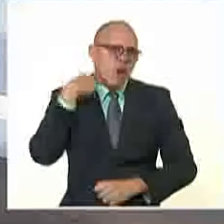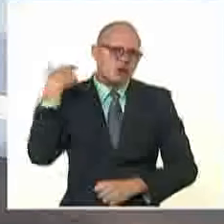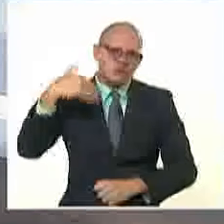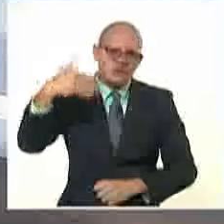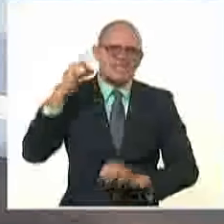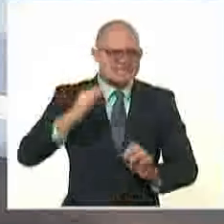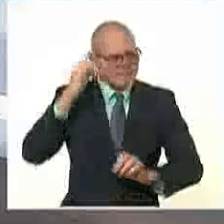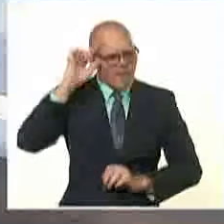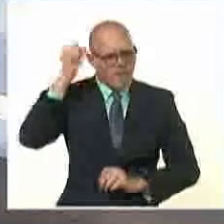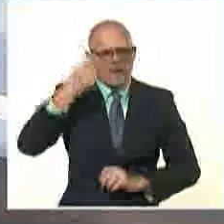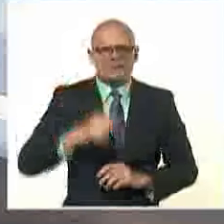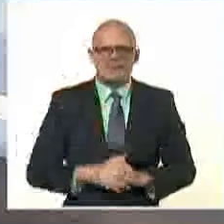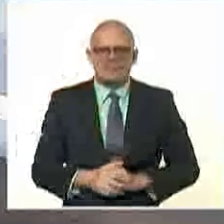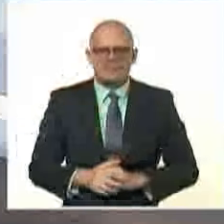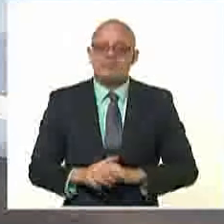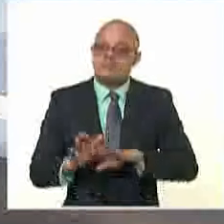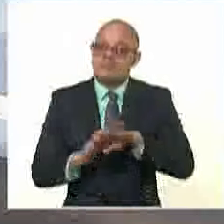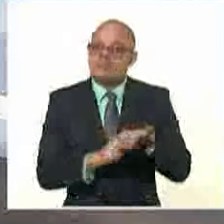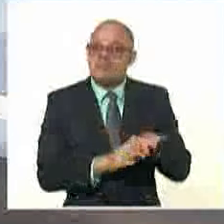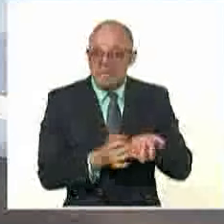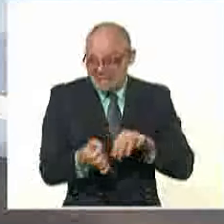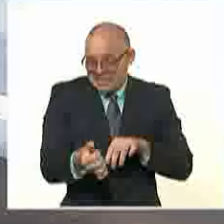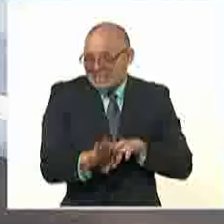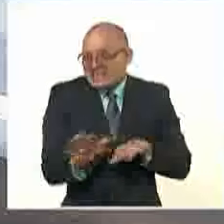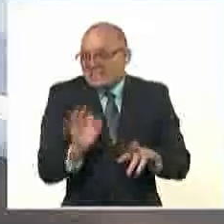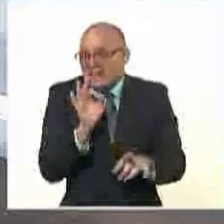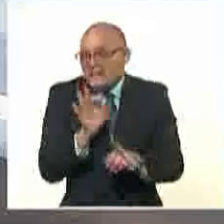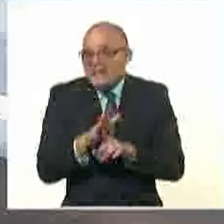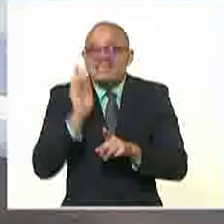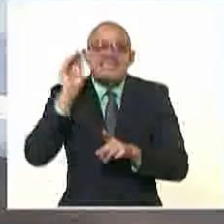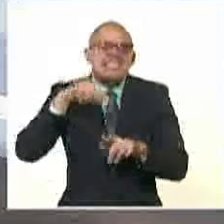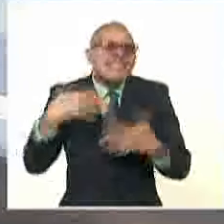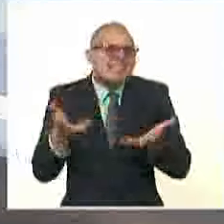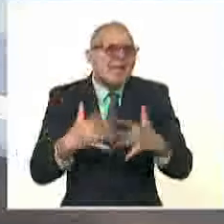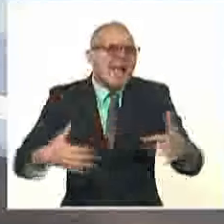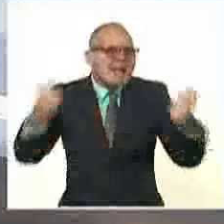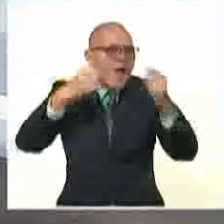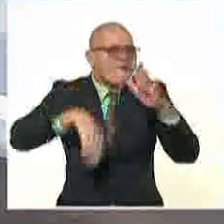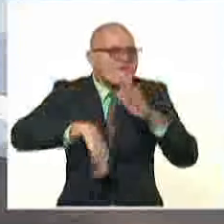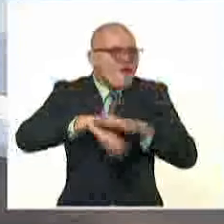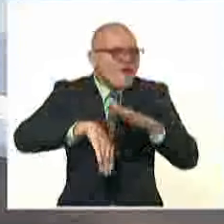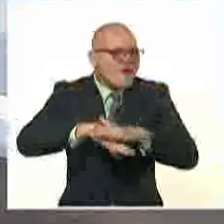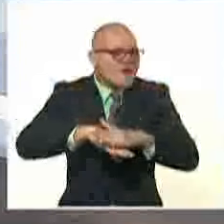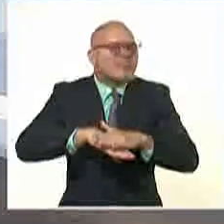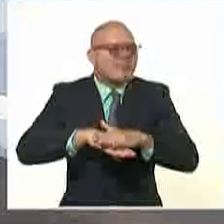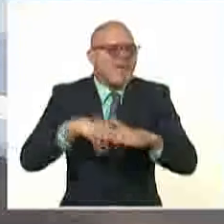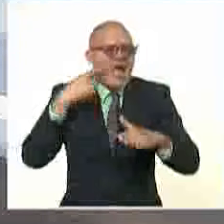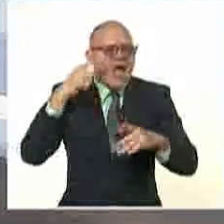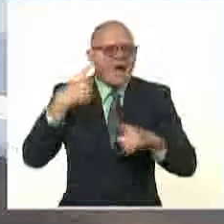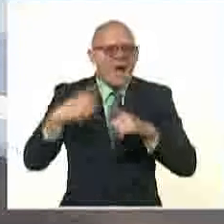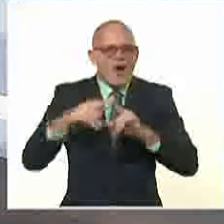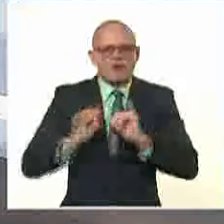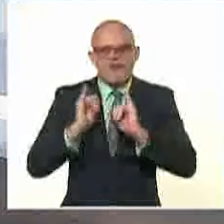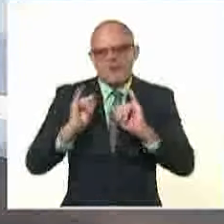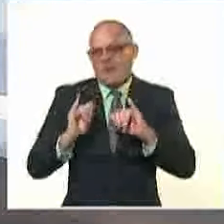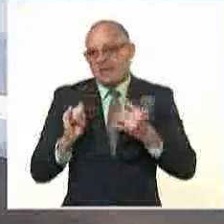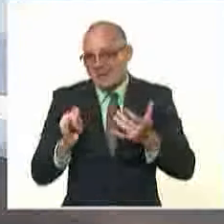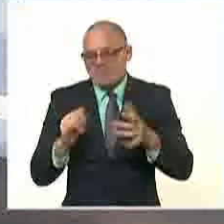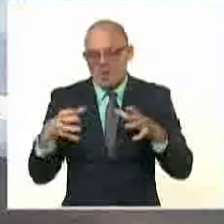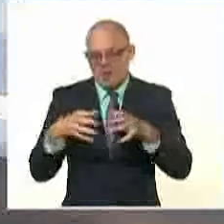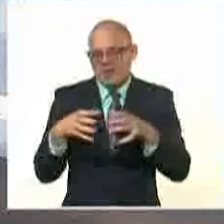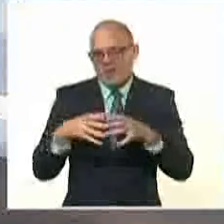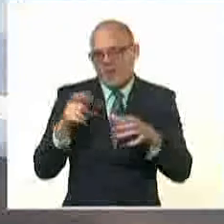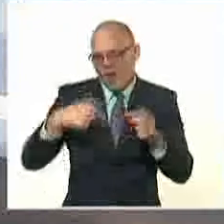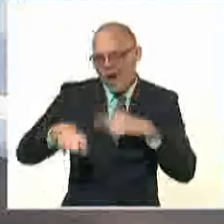Y cuando solo restan un par de días para el comienzo de la Copa Mundial de Fútbol, el colega Dulier Reyes continúa el repaso a las selecciones que participarán en el